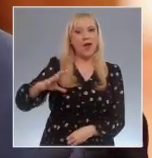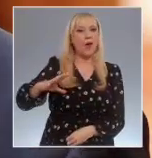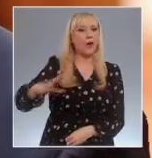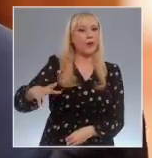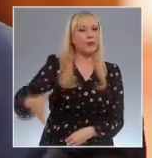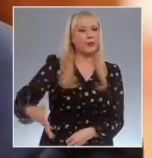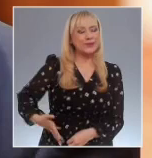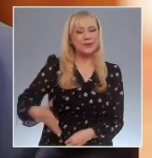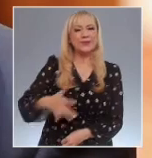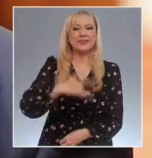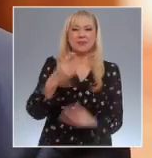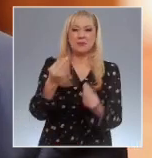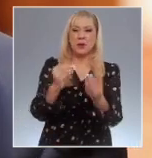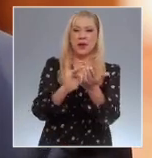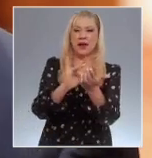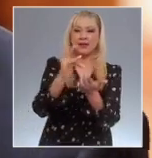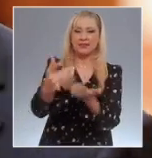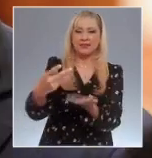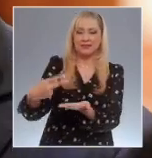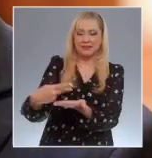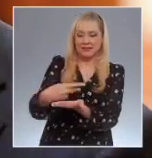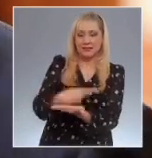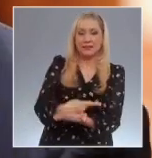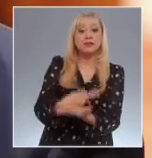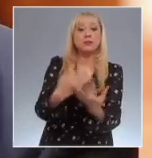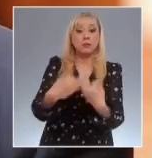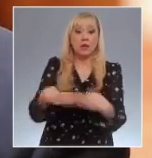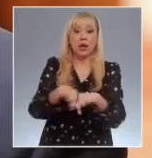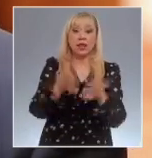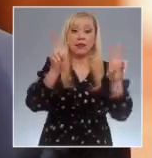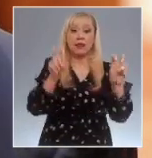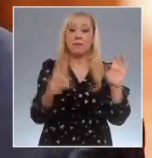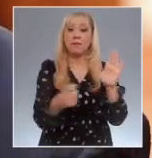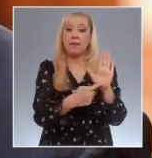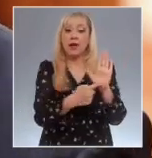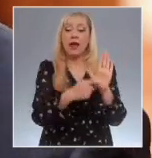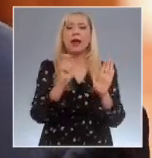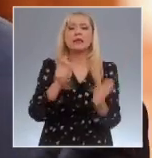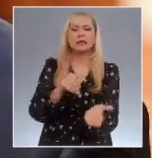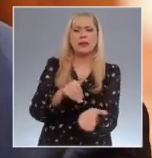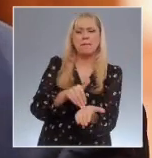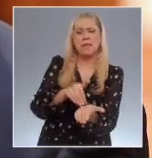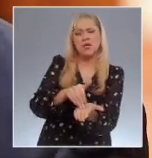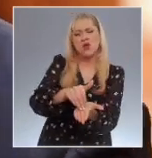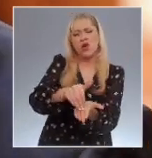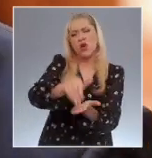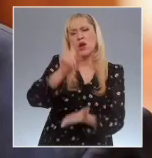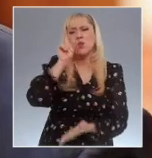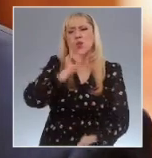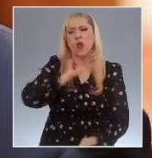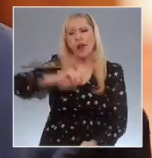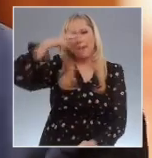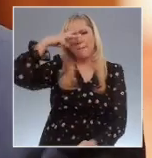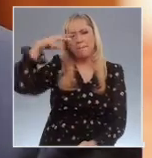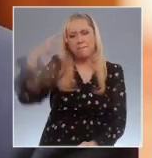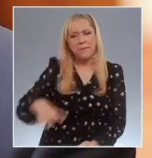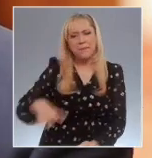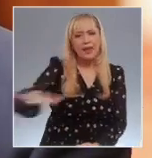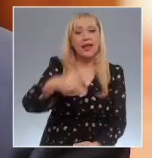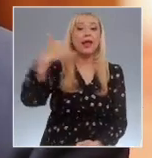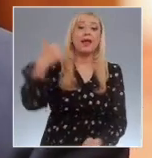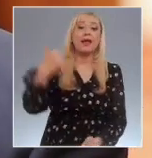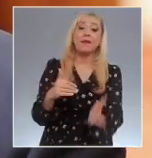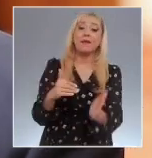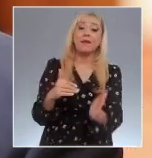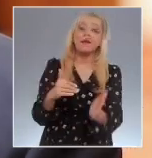la trascendencia del tema para millones y millones de mexicanas, también para millones de personas